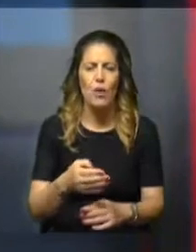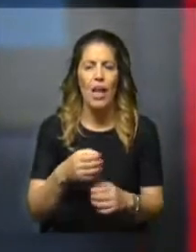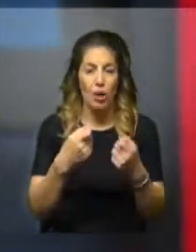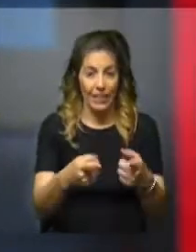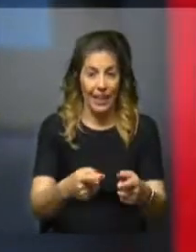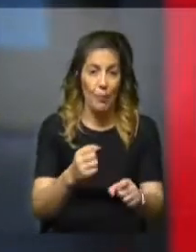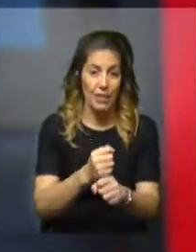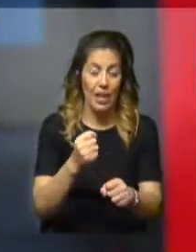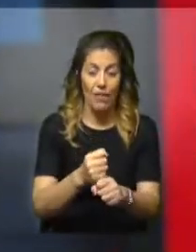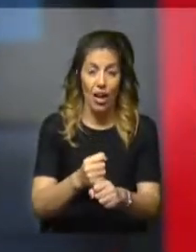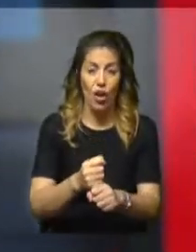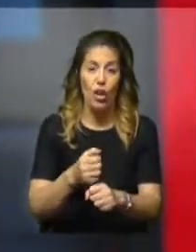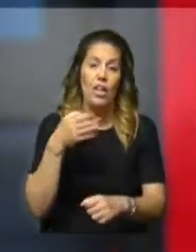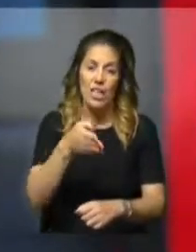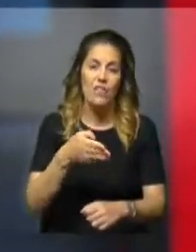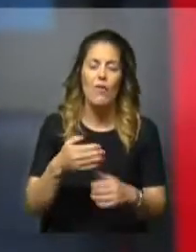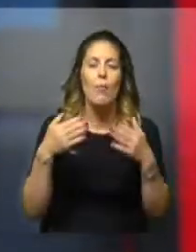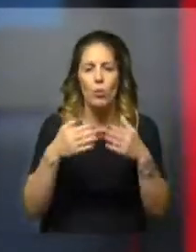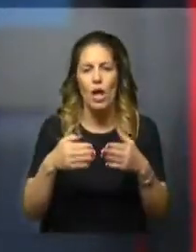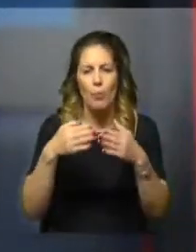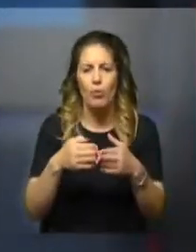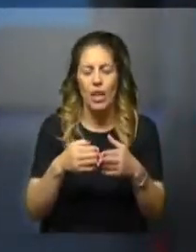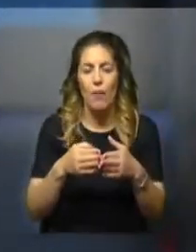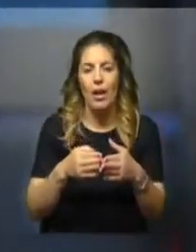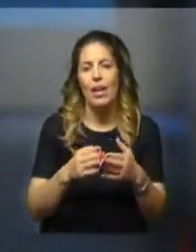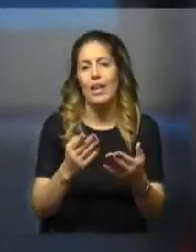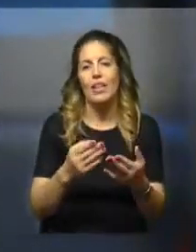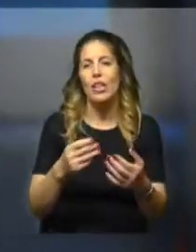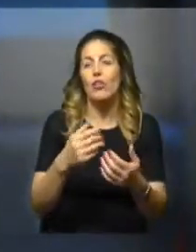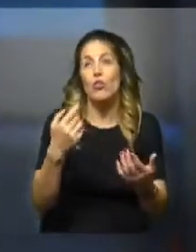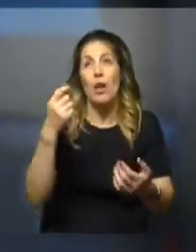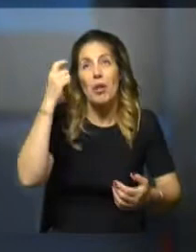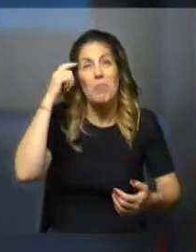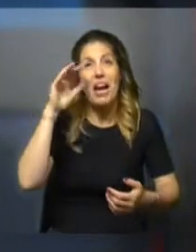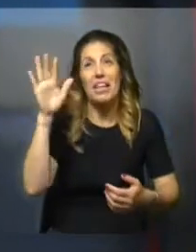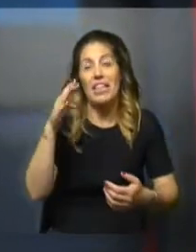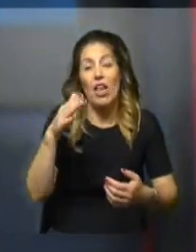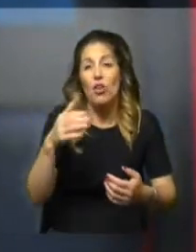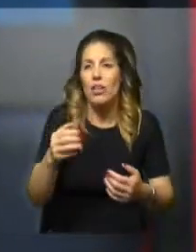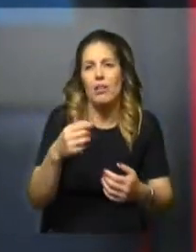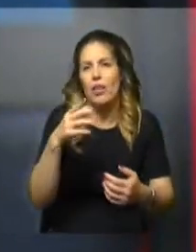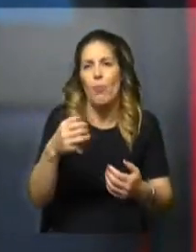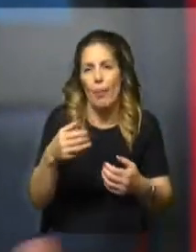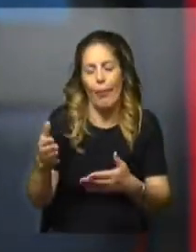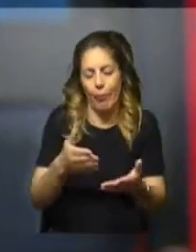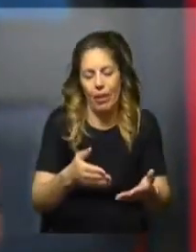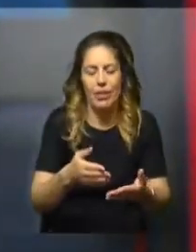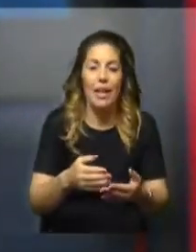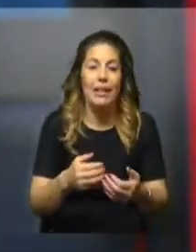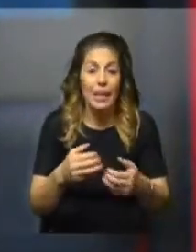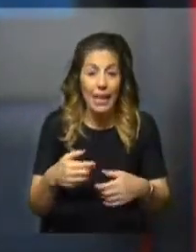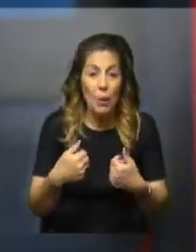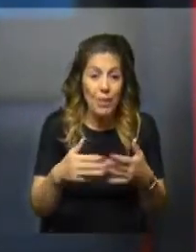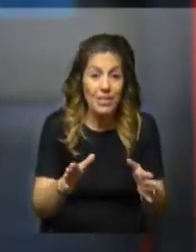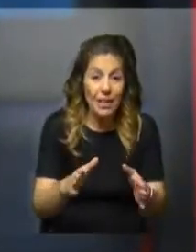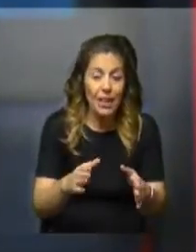ha pasado un día dijeron vamos habrán dicho Bueno vamos a no mirarlo más a este tipo preguntando y ahí me toman y empiezo a trabajar en el día y sigo